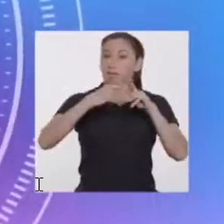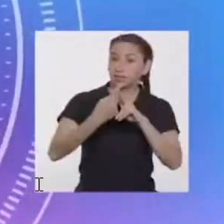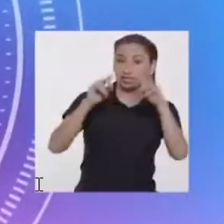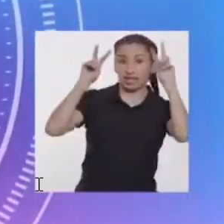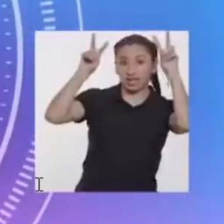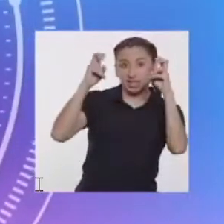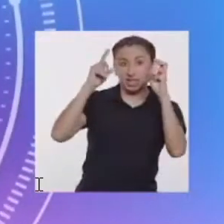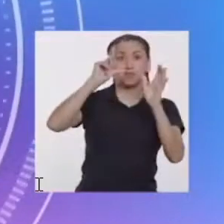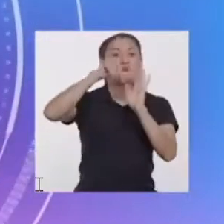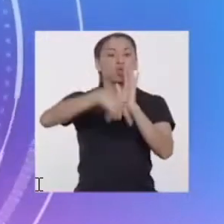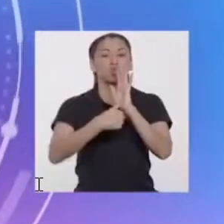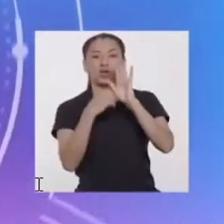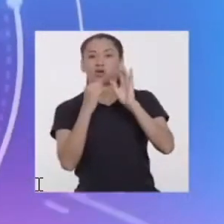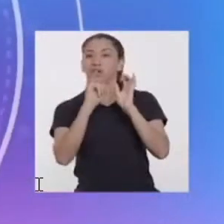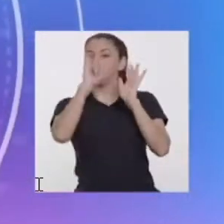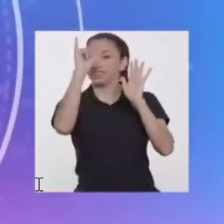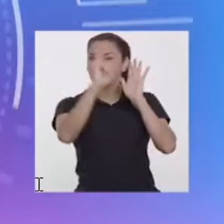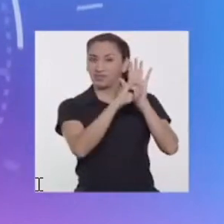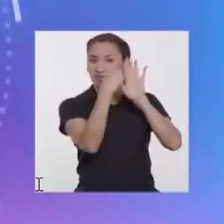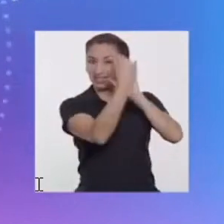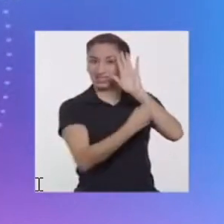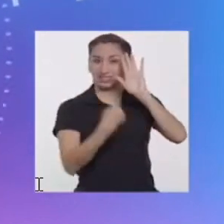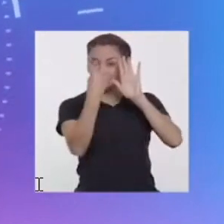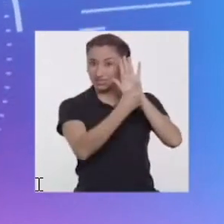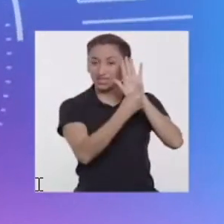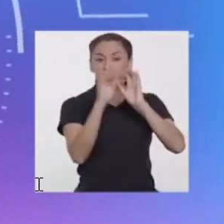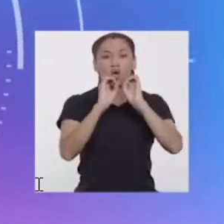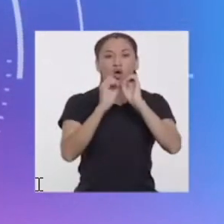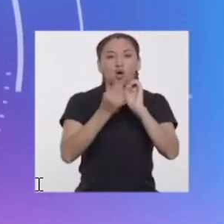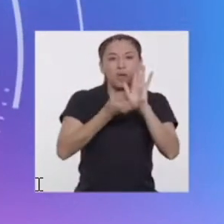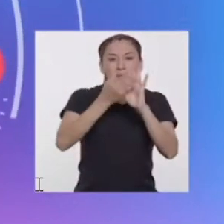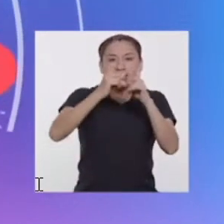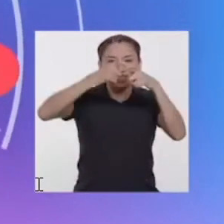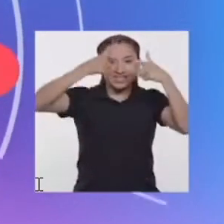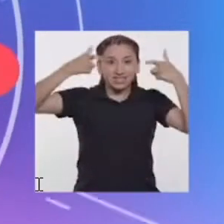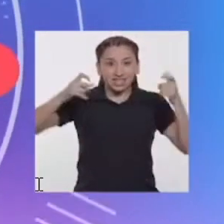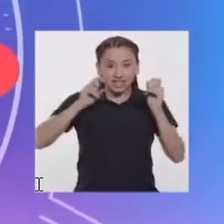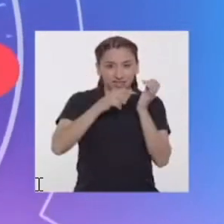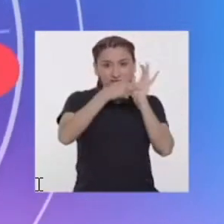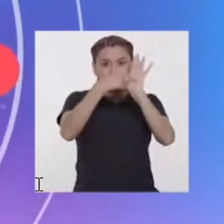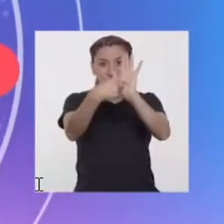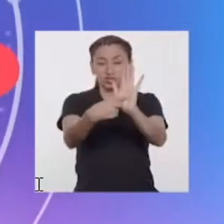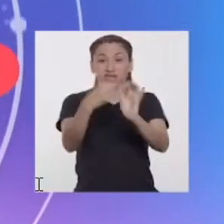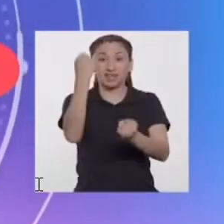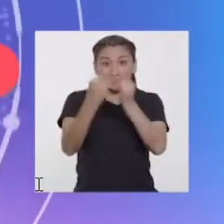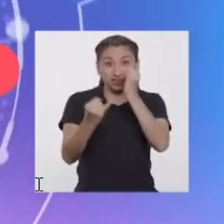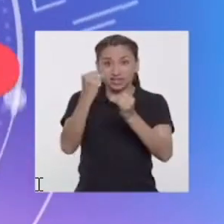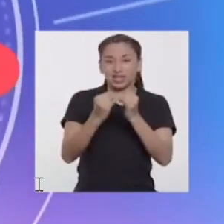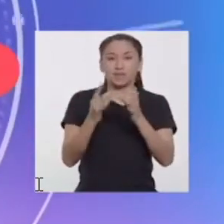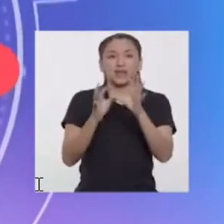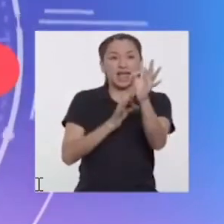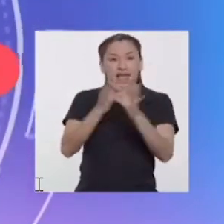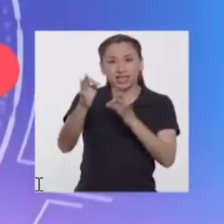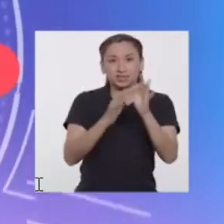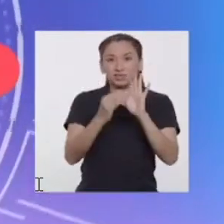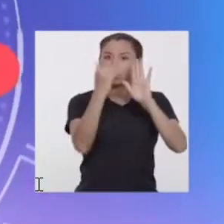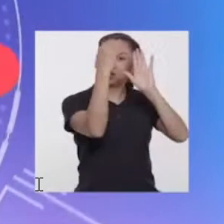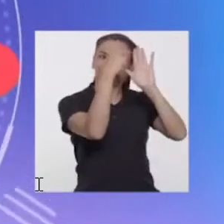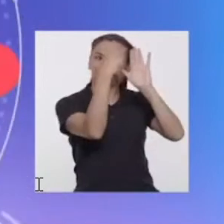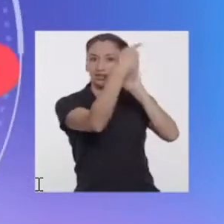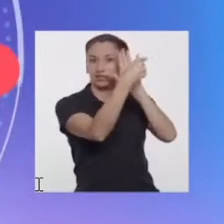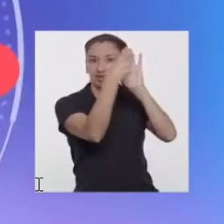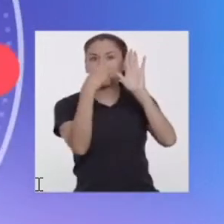mostrando el eslogan, luego la imagen central o lo más grande que hayas colocado. Para terminar, se menciona y explica los